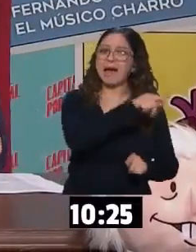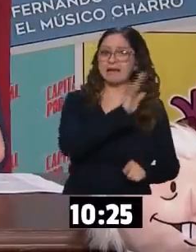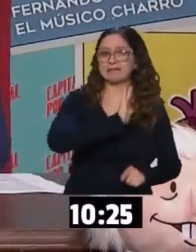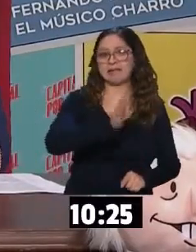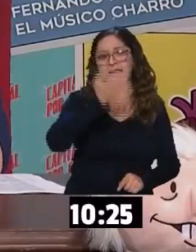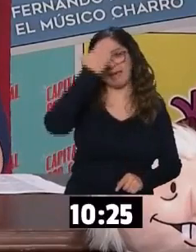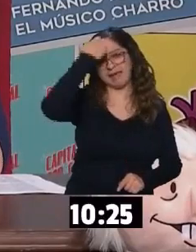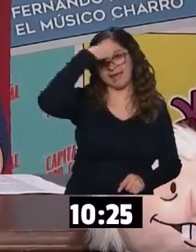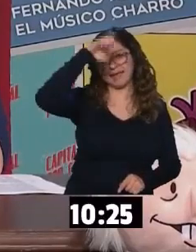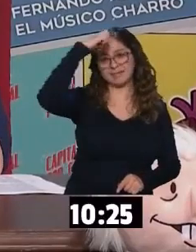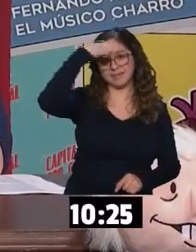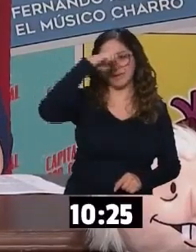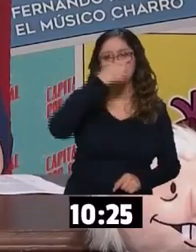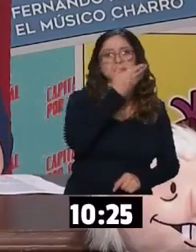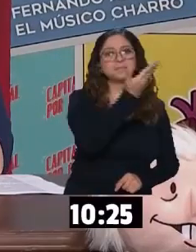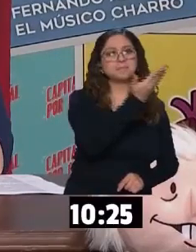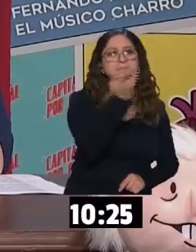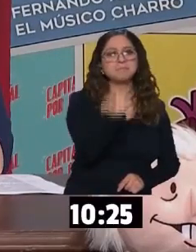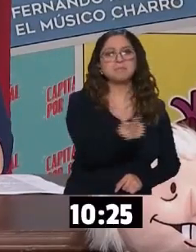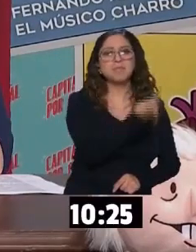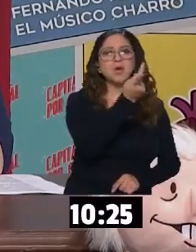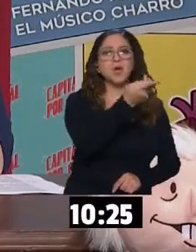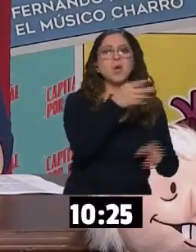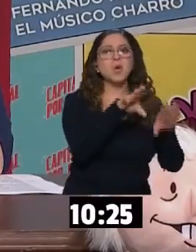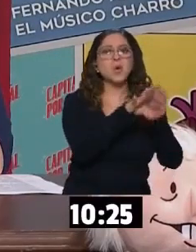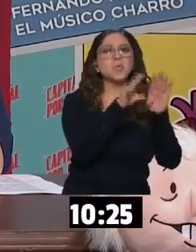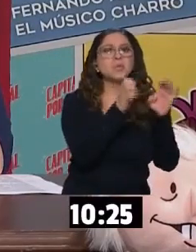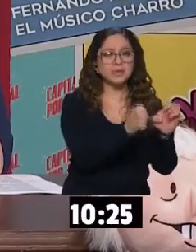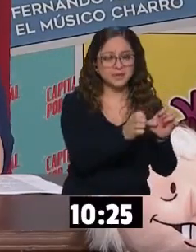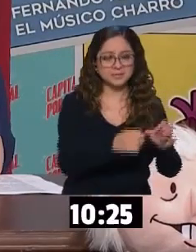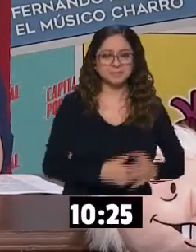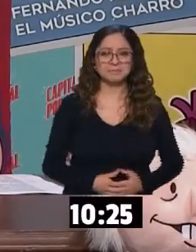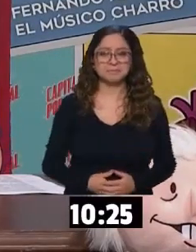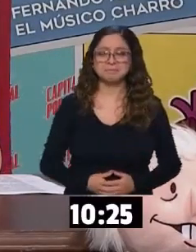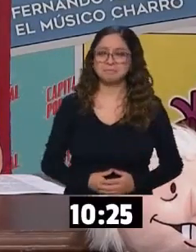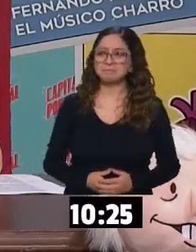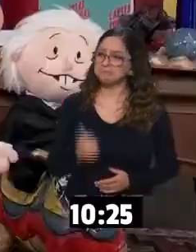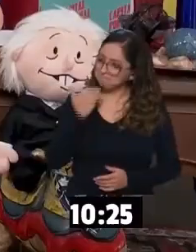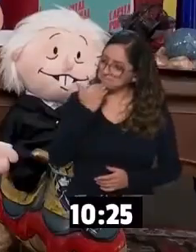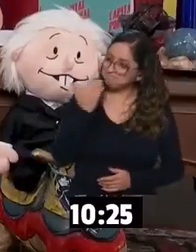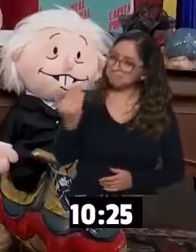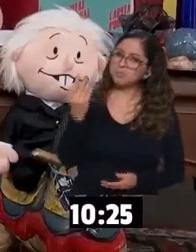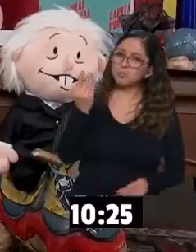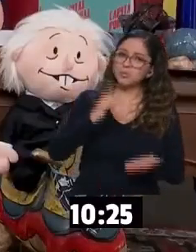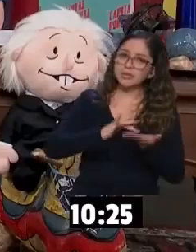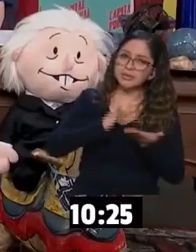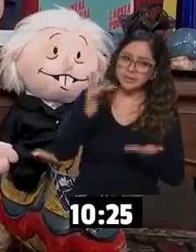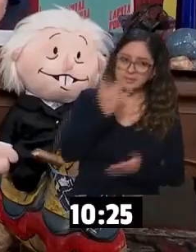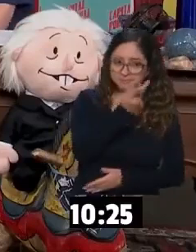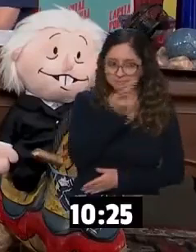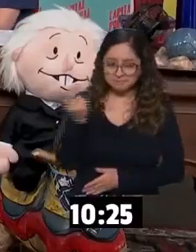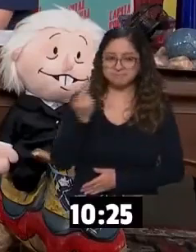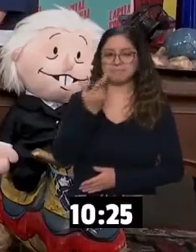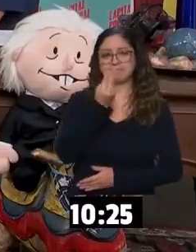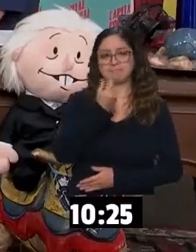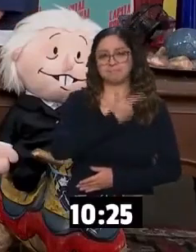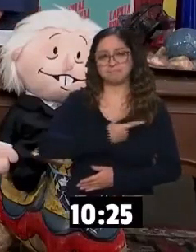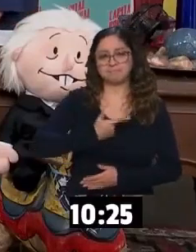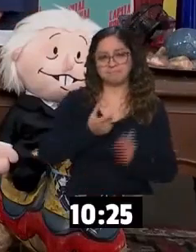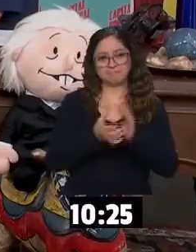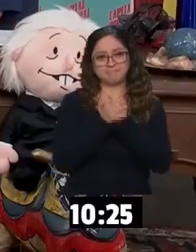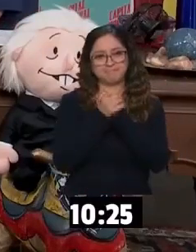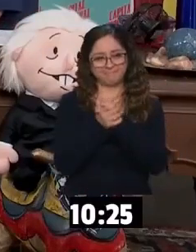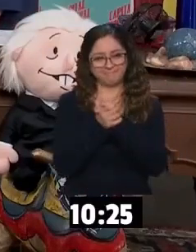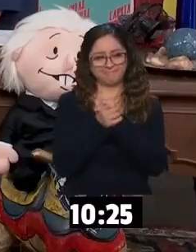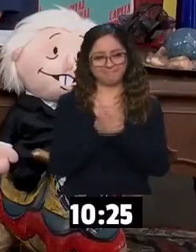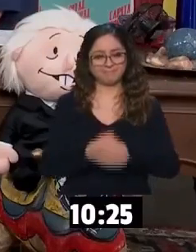¿Cómo está, maestro? Muy bien, muchas gracias. Gusto saludarles. Oiga, ¿en qué momento decidió usted empezar